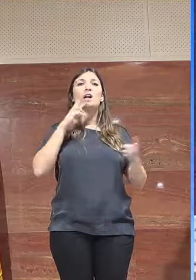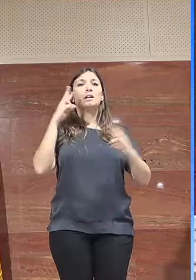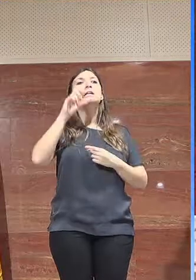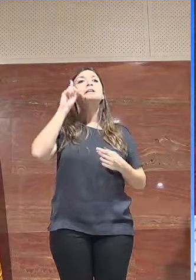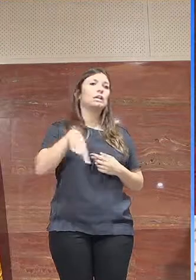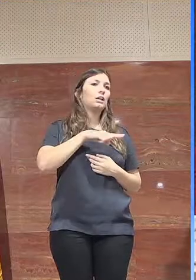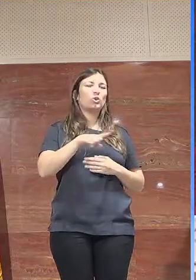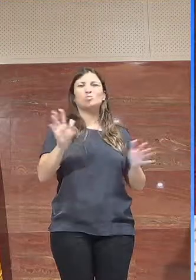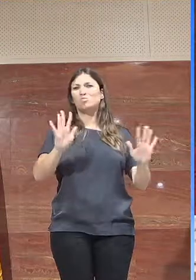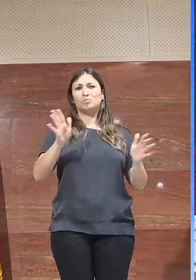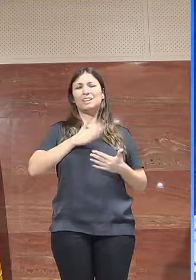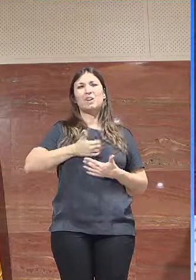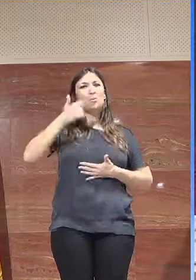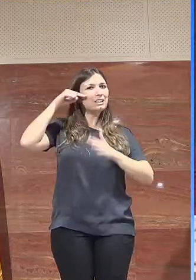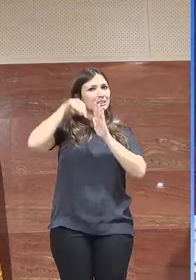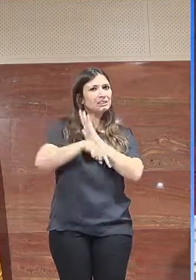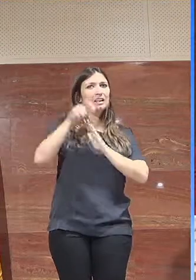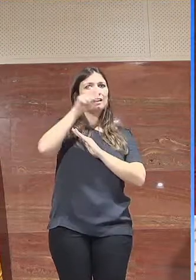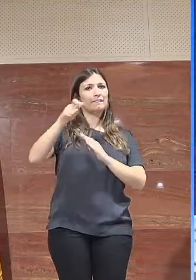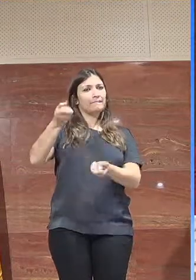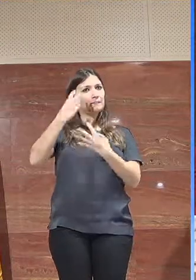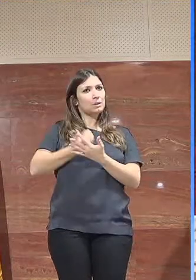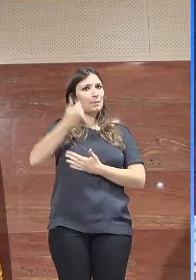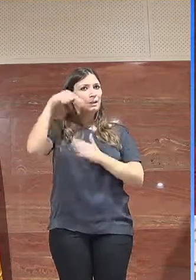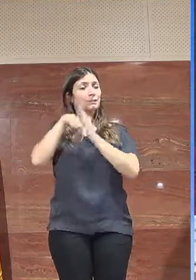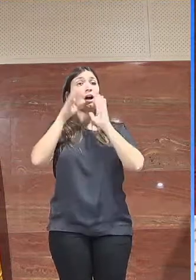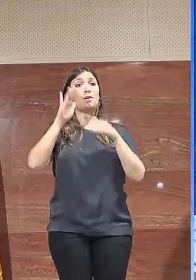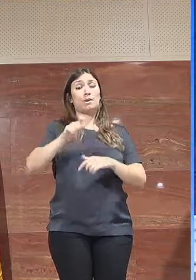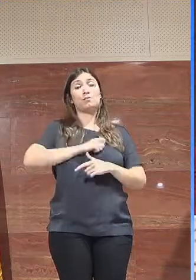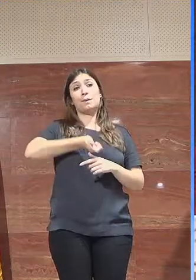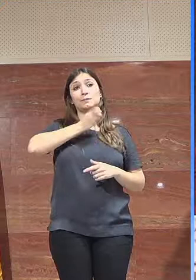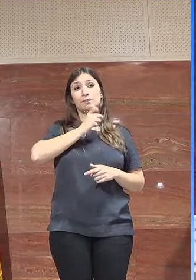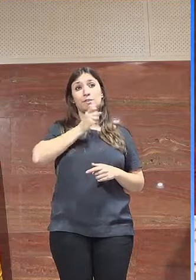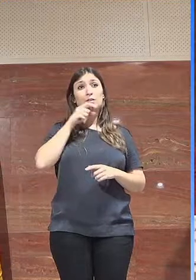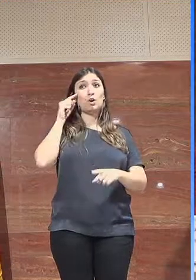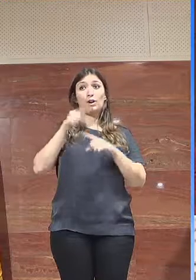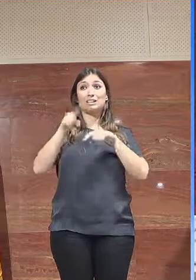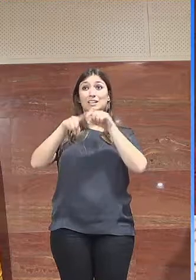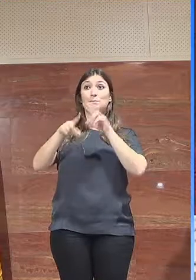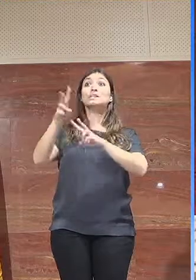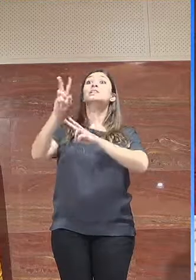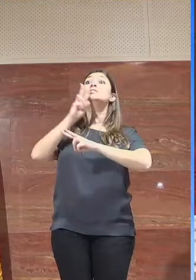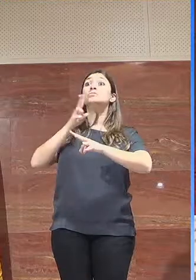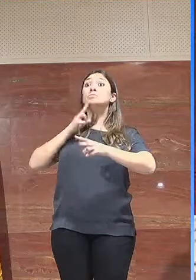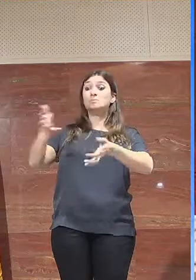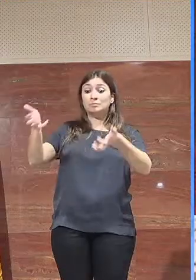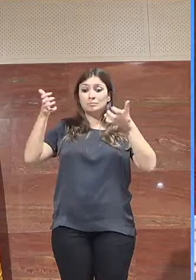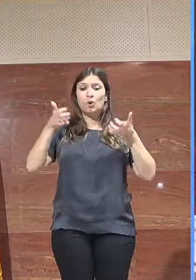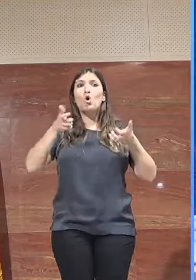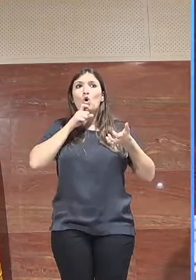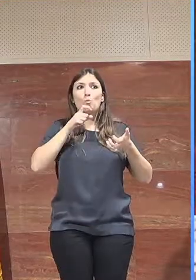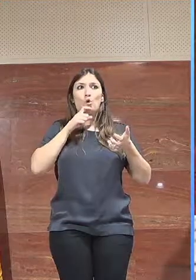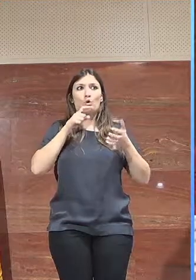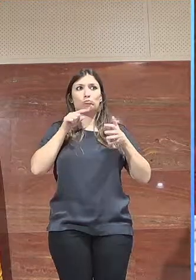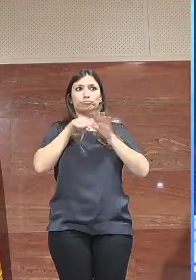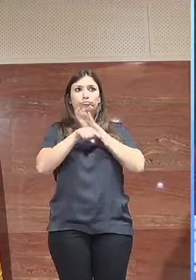no, queríamos que se especificara más, que la gente se explicase, y eso ha supuesto una mayor dificultad a la hora de tratar precisamente todas esas respuestas. Y desde aquí,